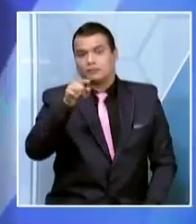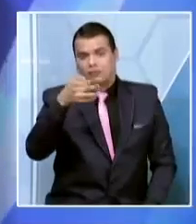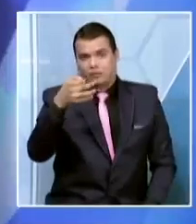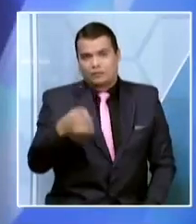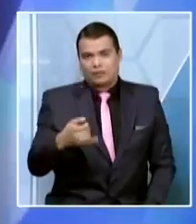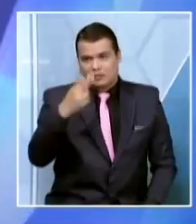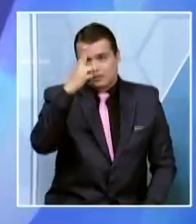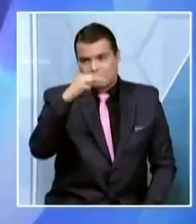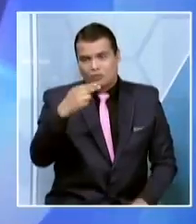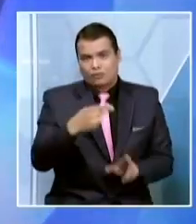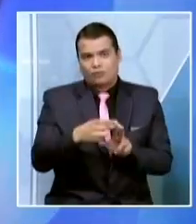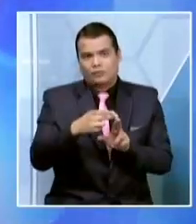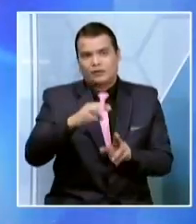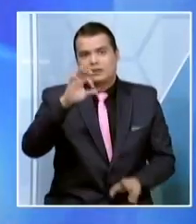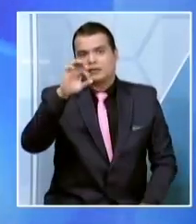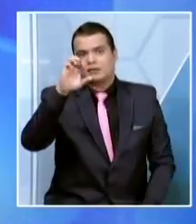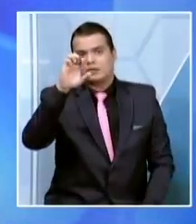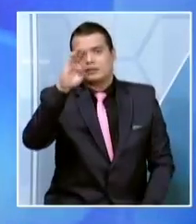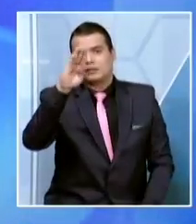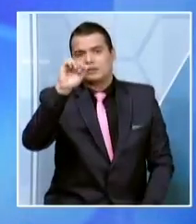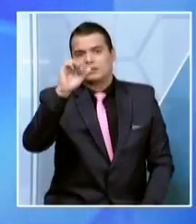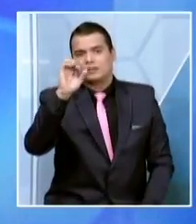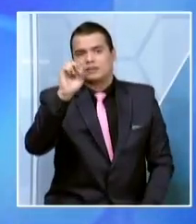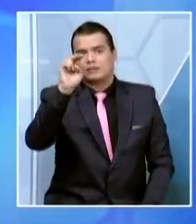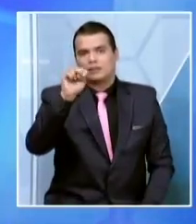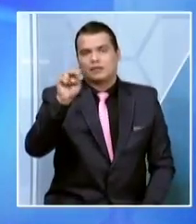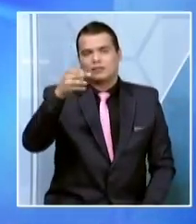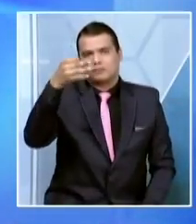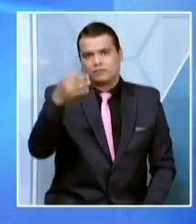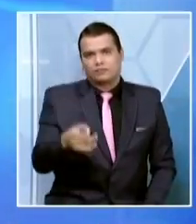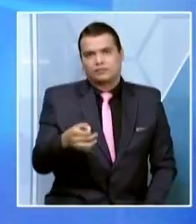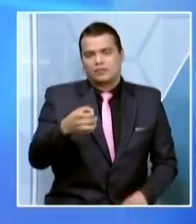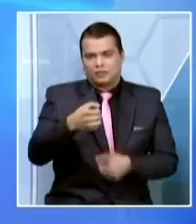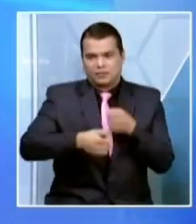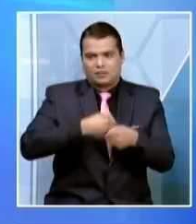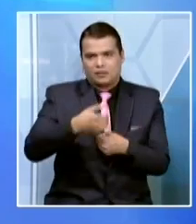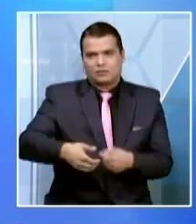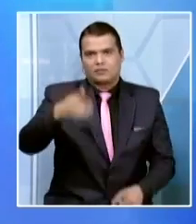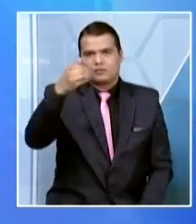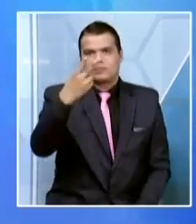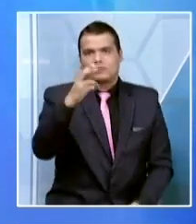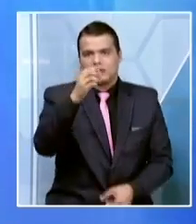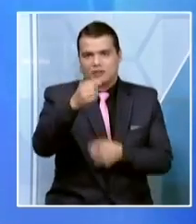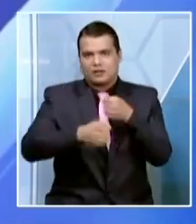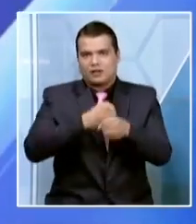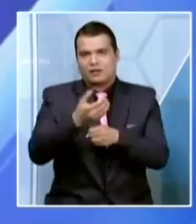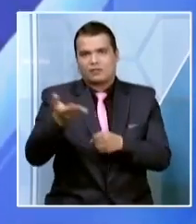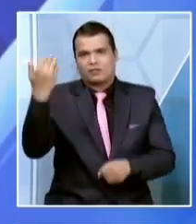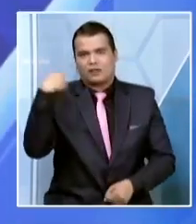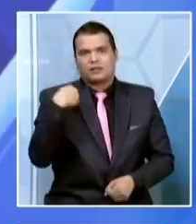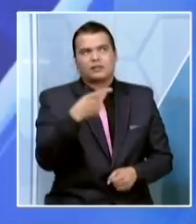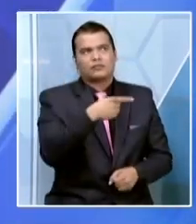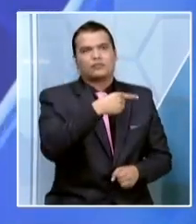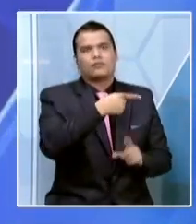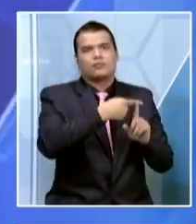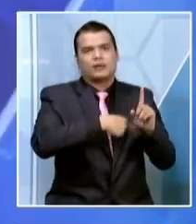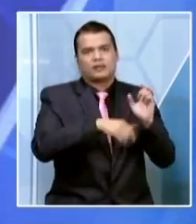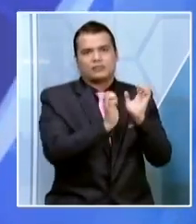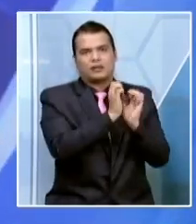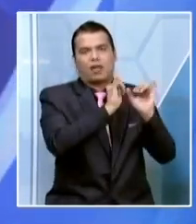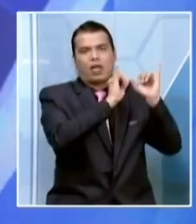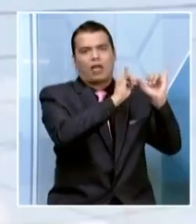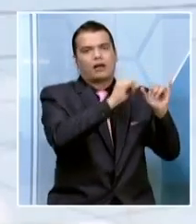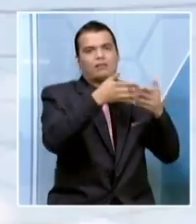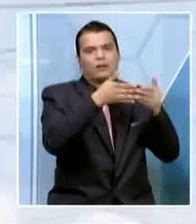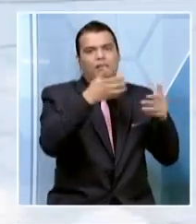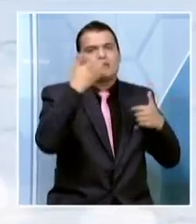años de edad, el joven que padece de hidrocefalia y quien quedó varado en Panamá el pasado mes de mayo. Luego de entrar en coma, fue operado de urgencia en ese